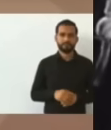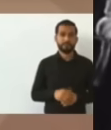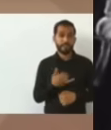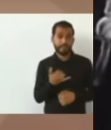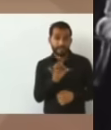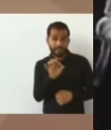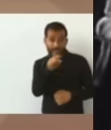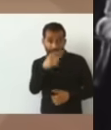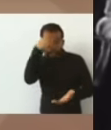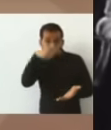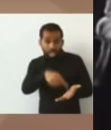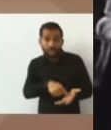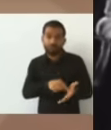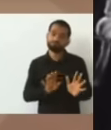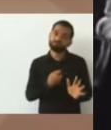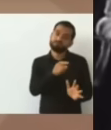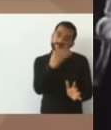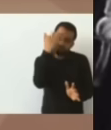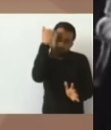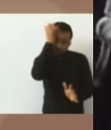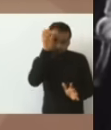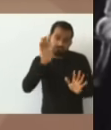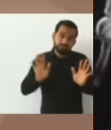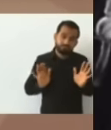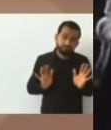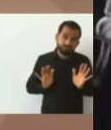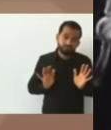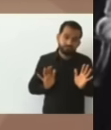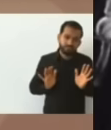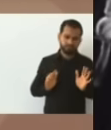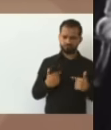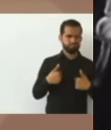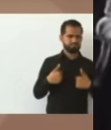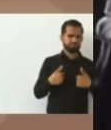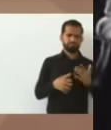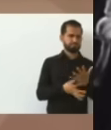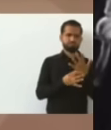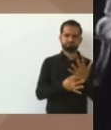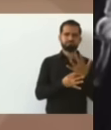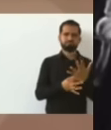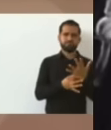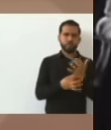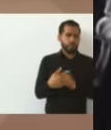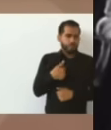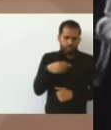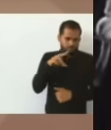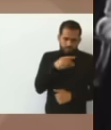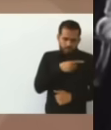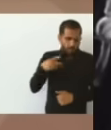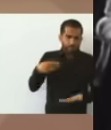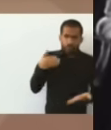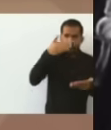trampa. O no, no tenía por qué. No tengo por qué.